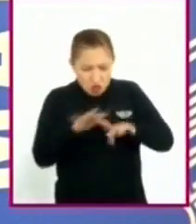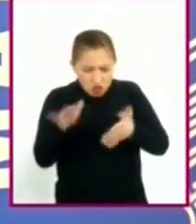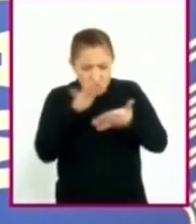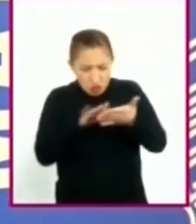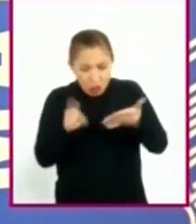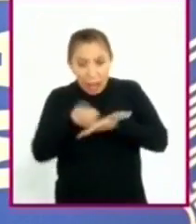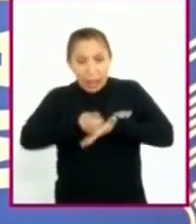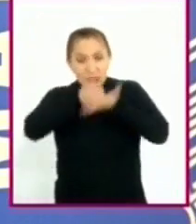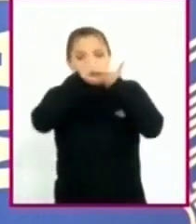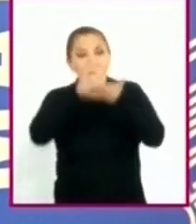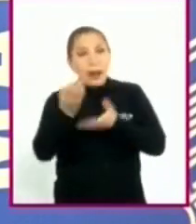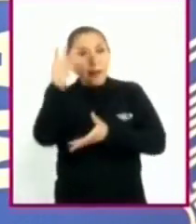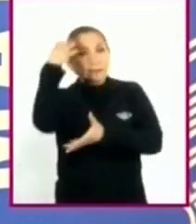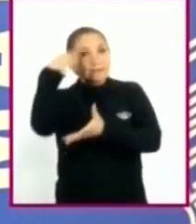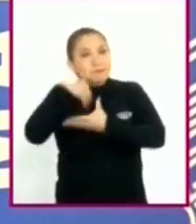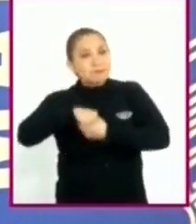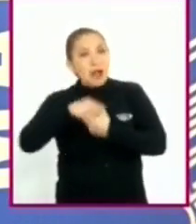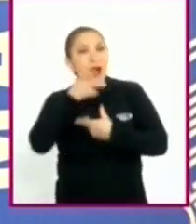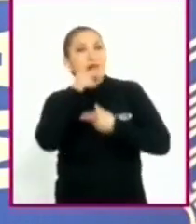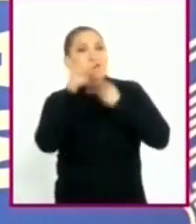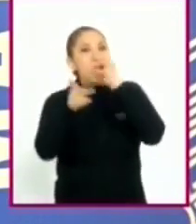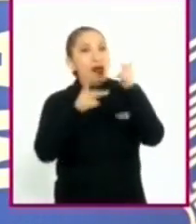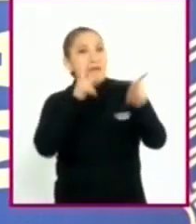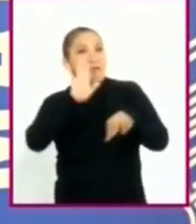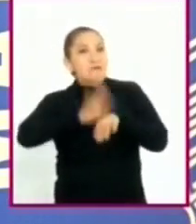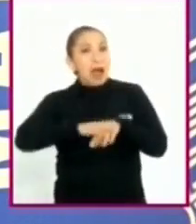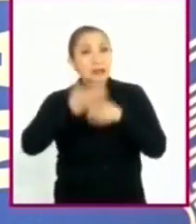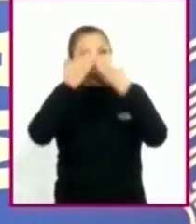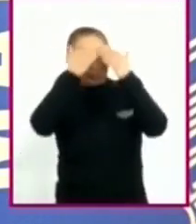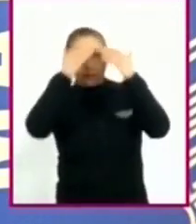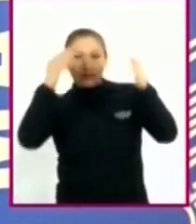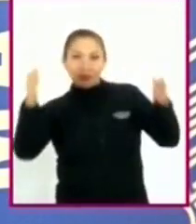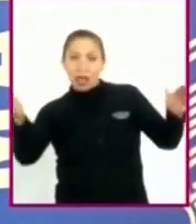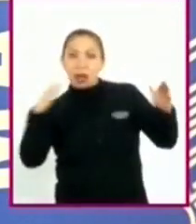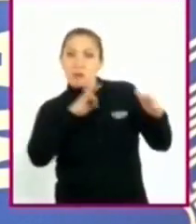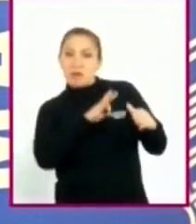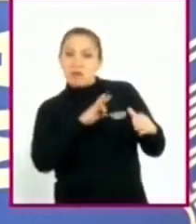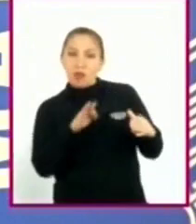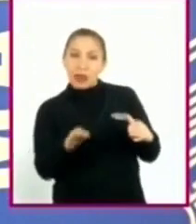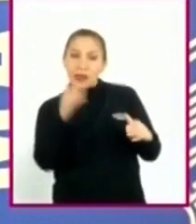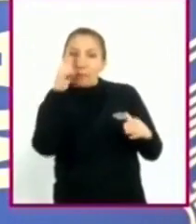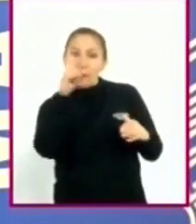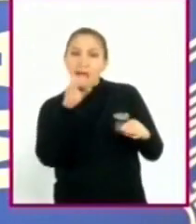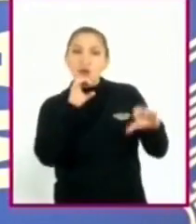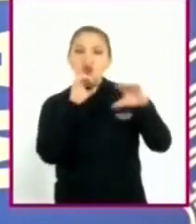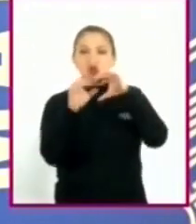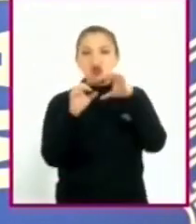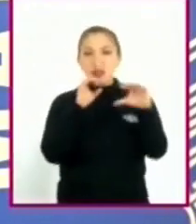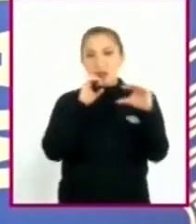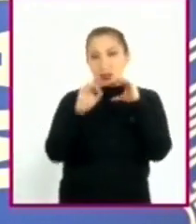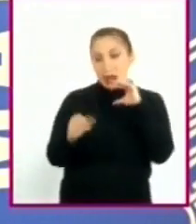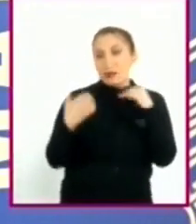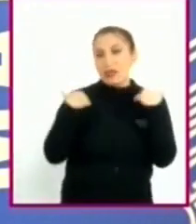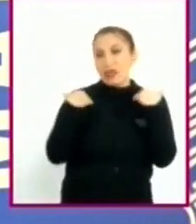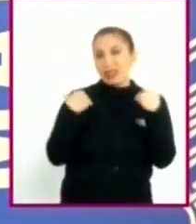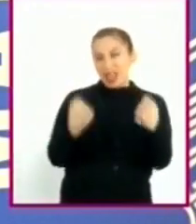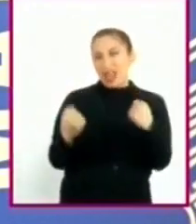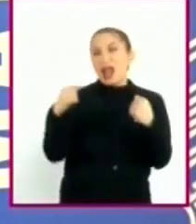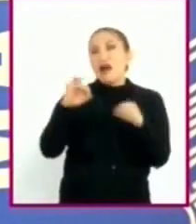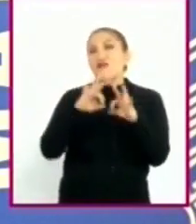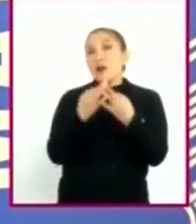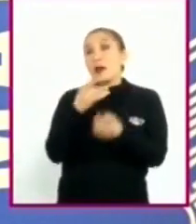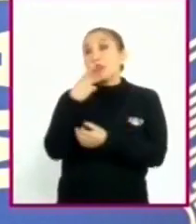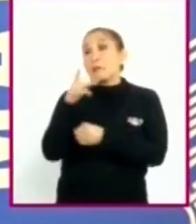nos ayudará a enriquecer nuestro vocabulario y ampliar nuestras posibilidades para comunicarnos y entender la